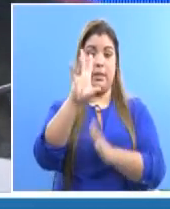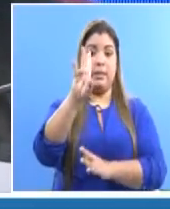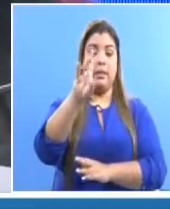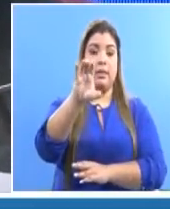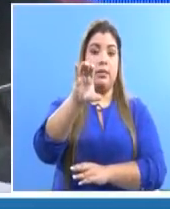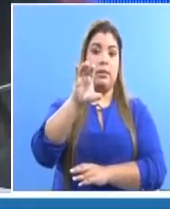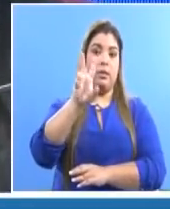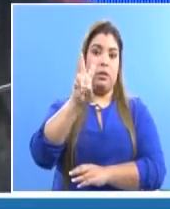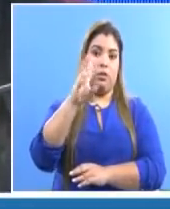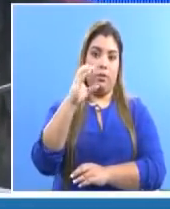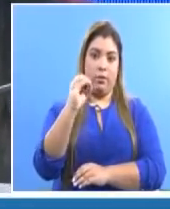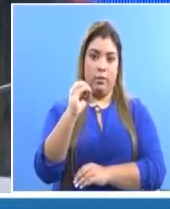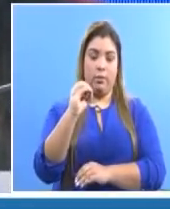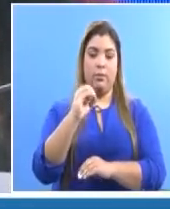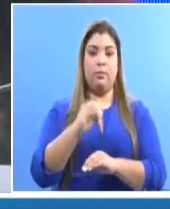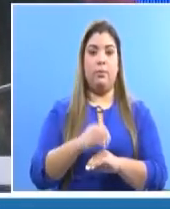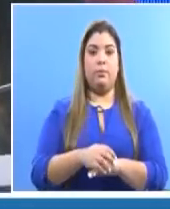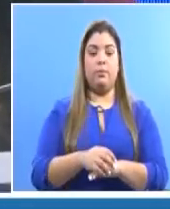80.720.